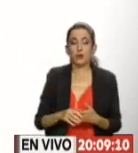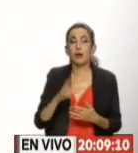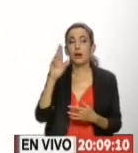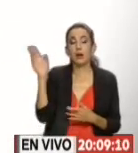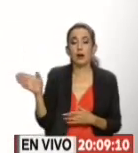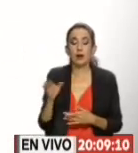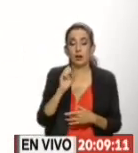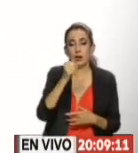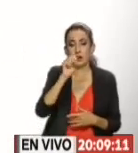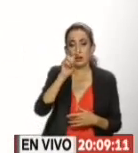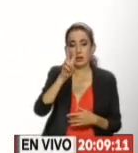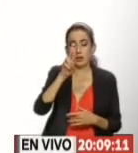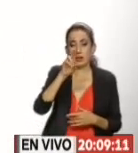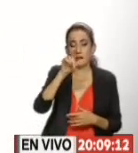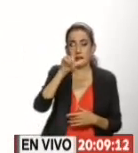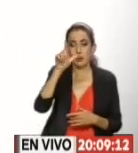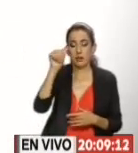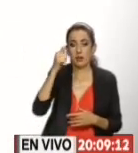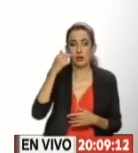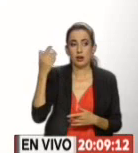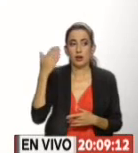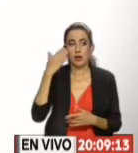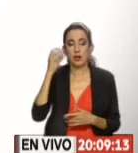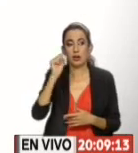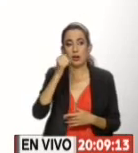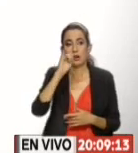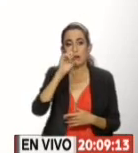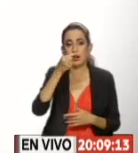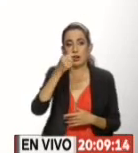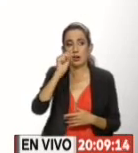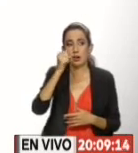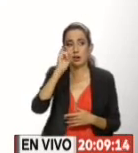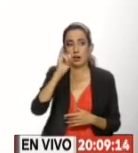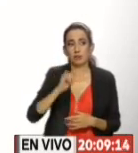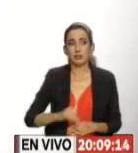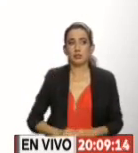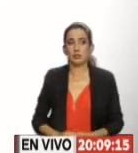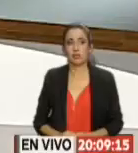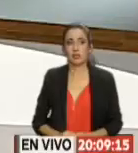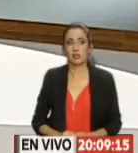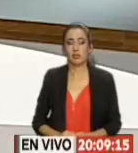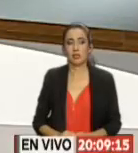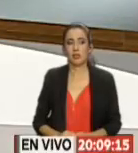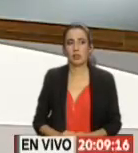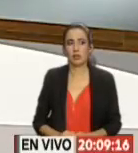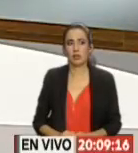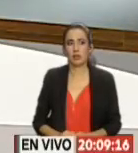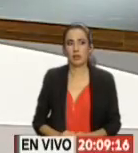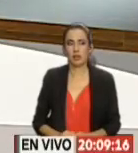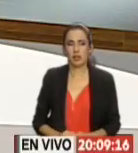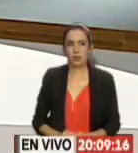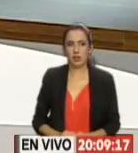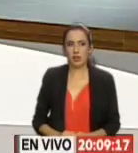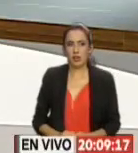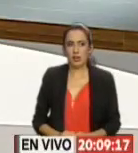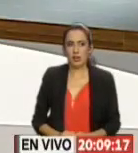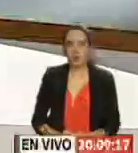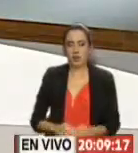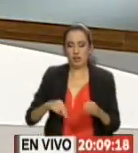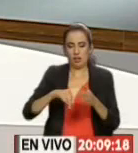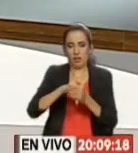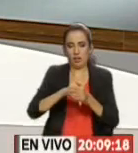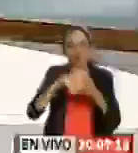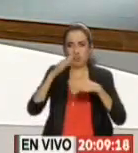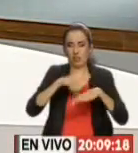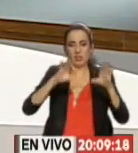Calle en Sevilla de Oro y Pablo Ullaguari en el Zigzig. César Tacuri Vintimilla, Telediario. Limitar las competencias del Consejo